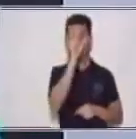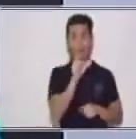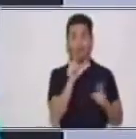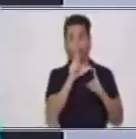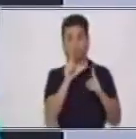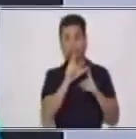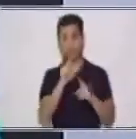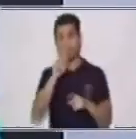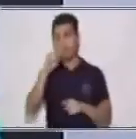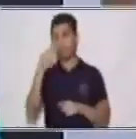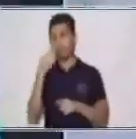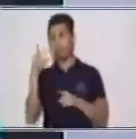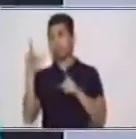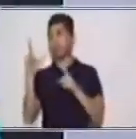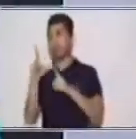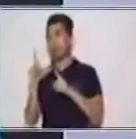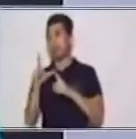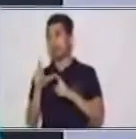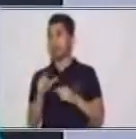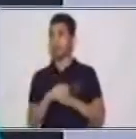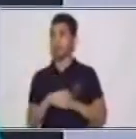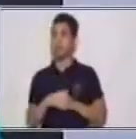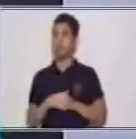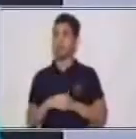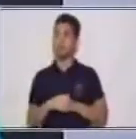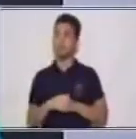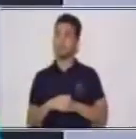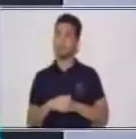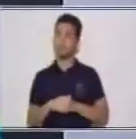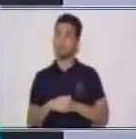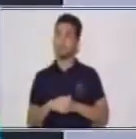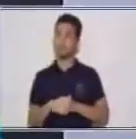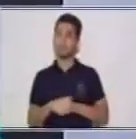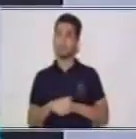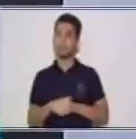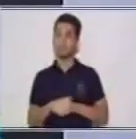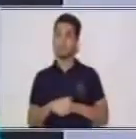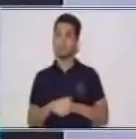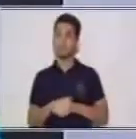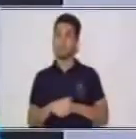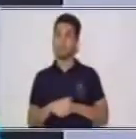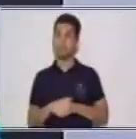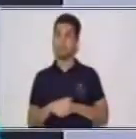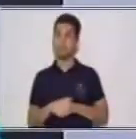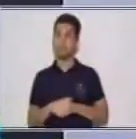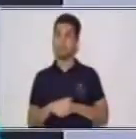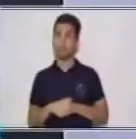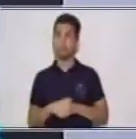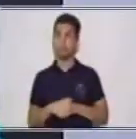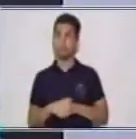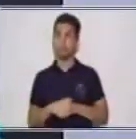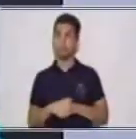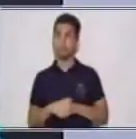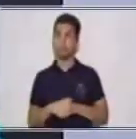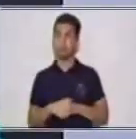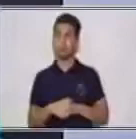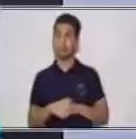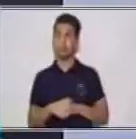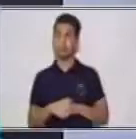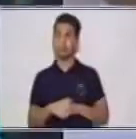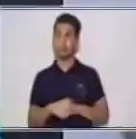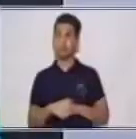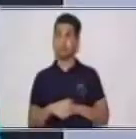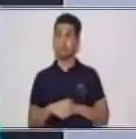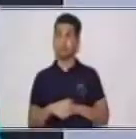Y. Y tenemos 5 y 4, 3 y